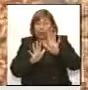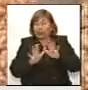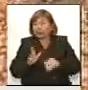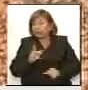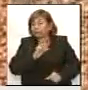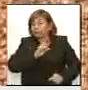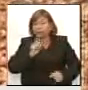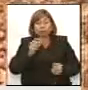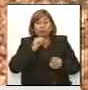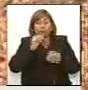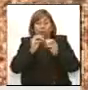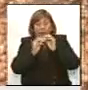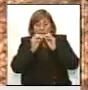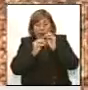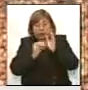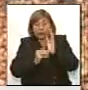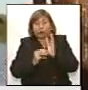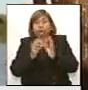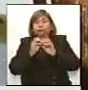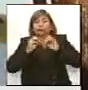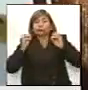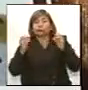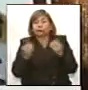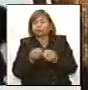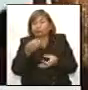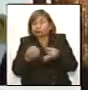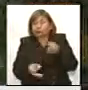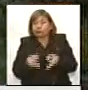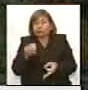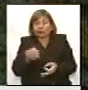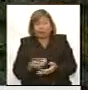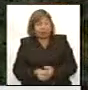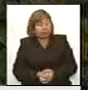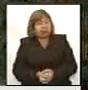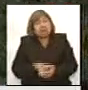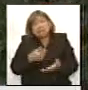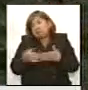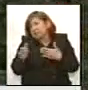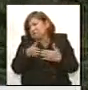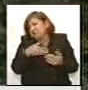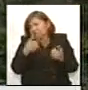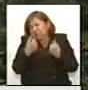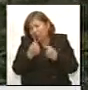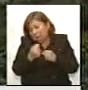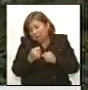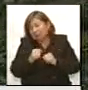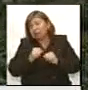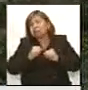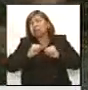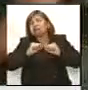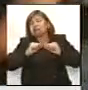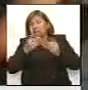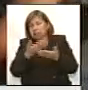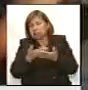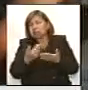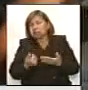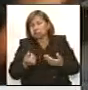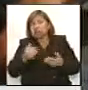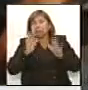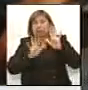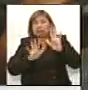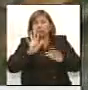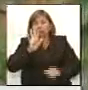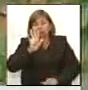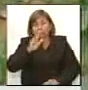ha adecuado a la Ley Orgánica del Poder Ejecutivo, a pesar de un intento que se dio en el 2015. Esta